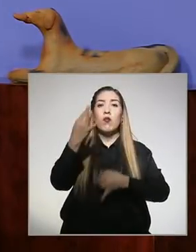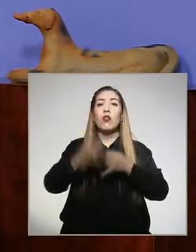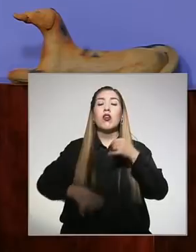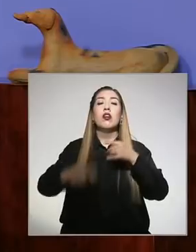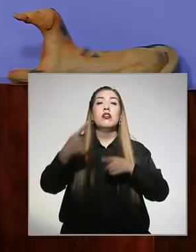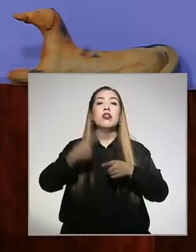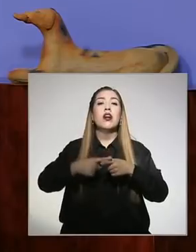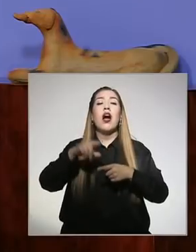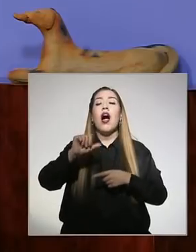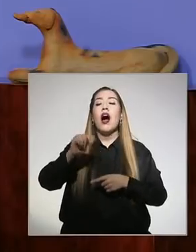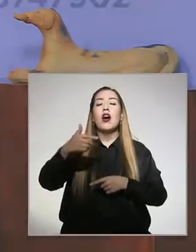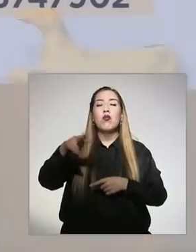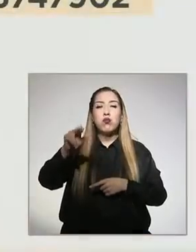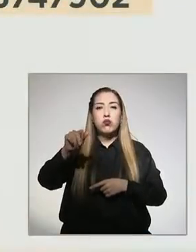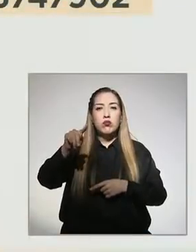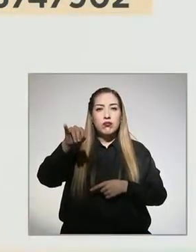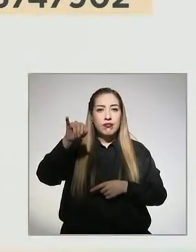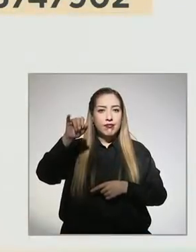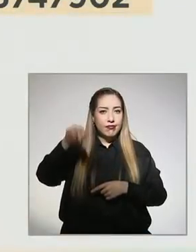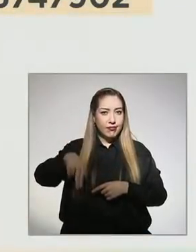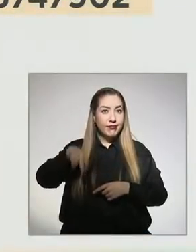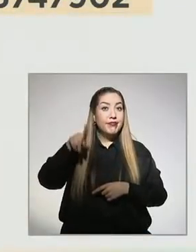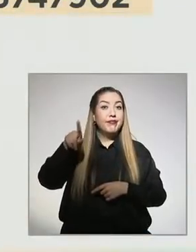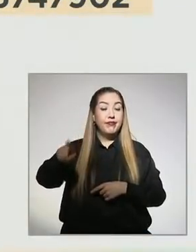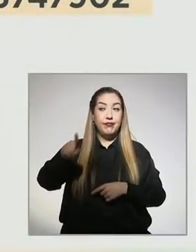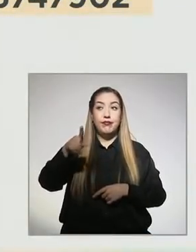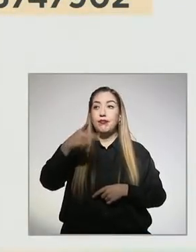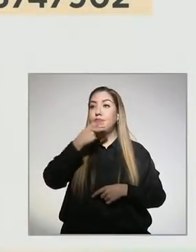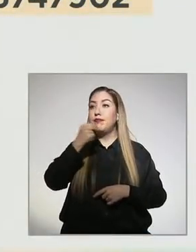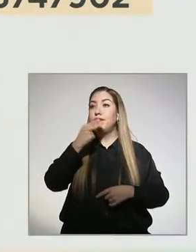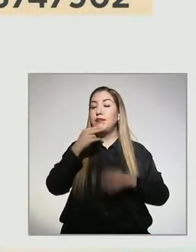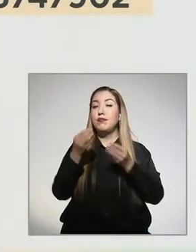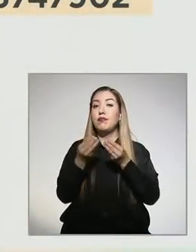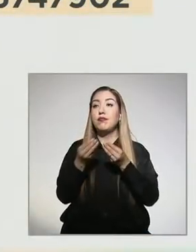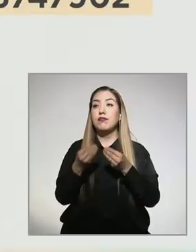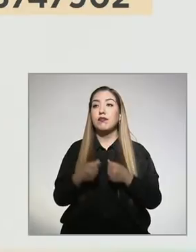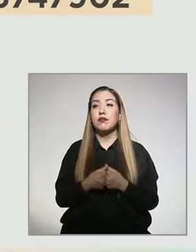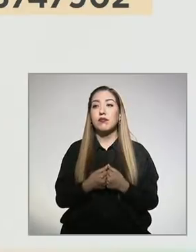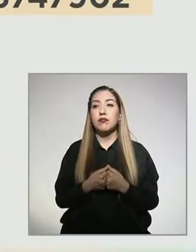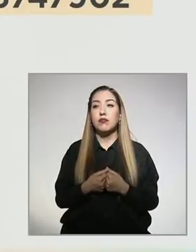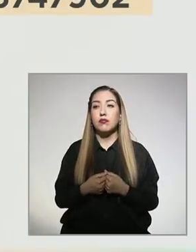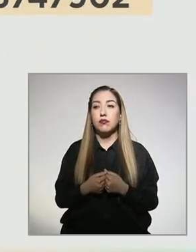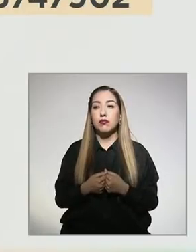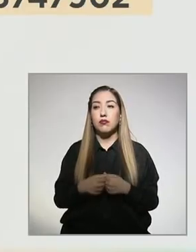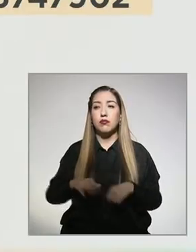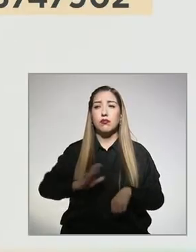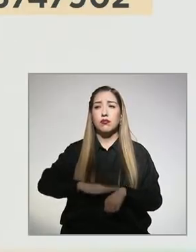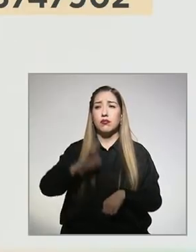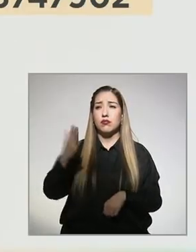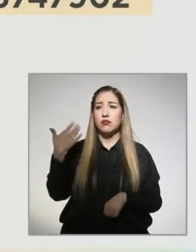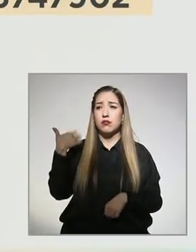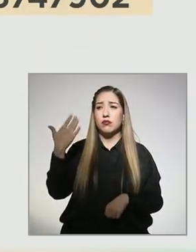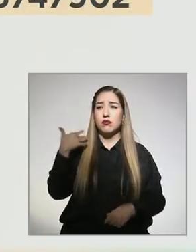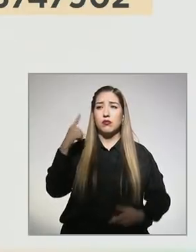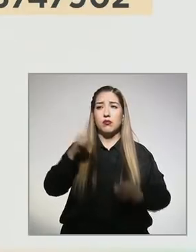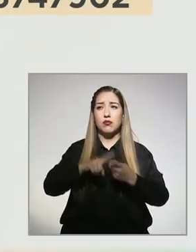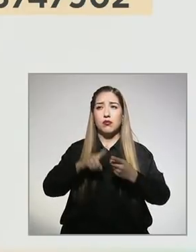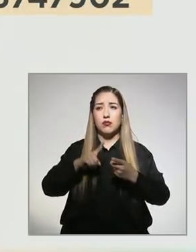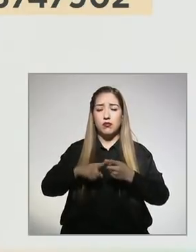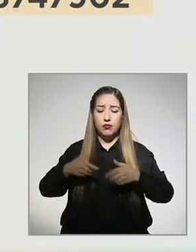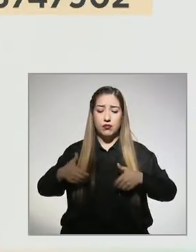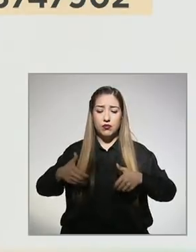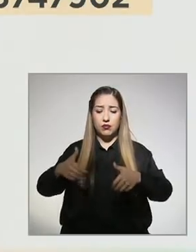con Agustín Sánchez Barbosa. Él se vio, bueno, el lugar más reciente donde se lo ubicó fue en la calle Barbero de